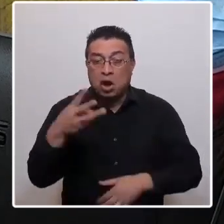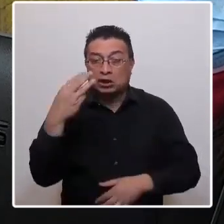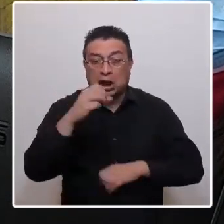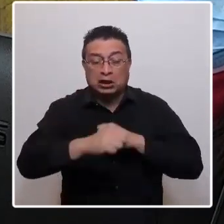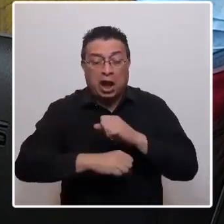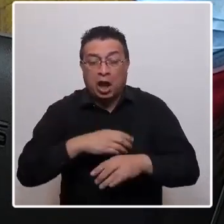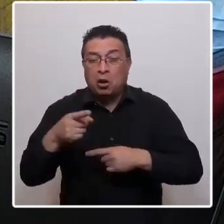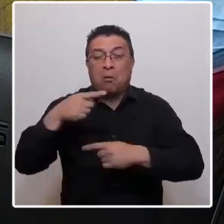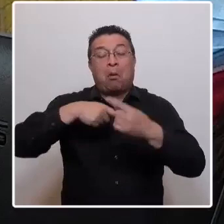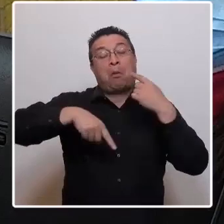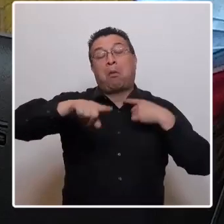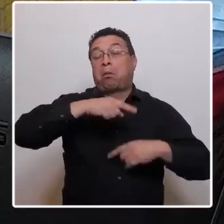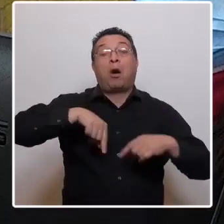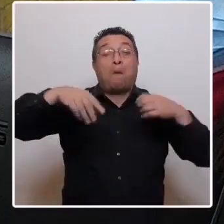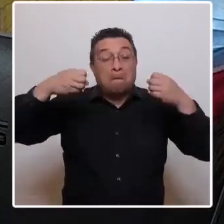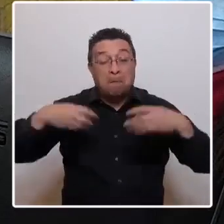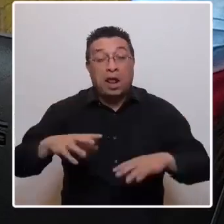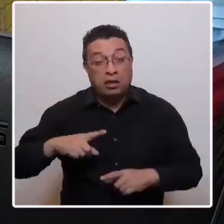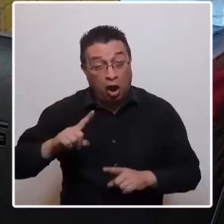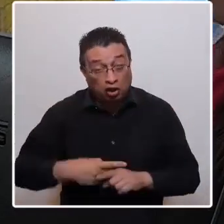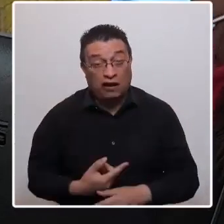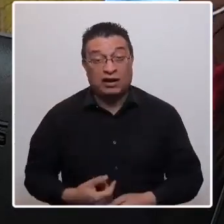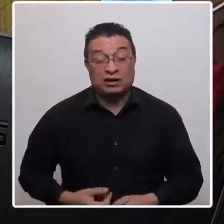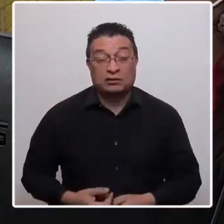política indígena?